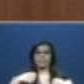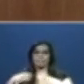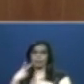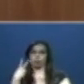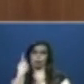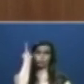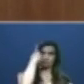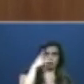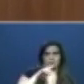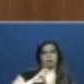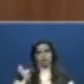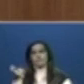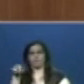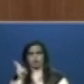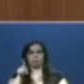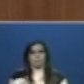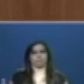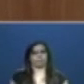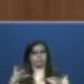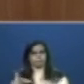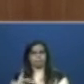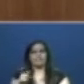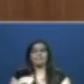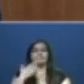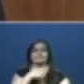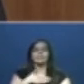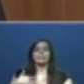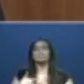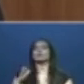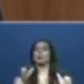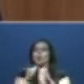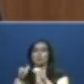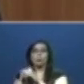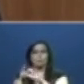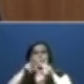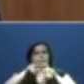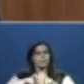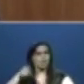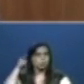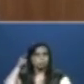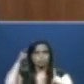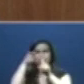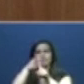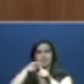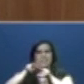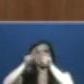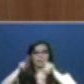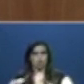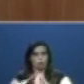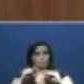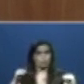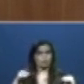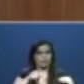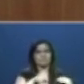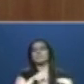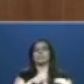Valladolid y está previsto potenciar a los grupos de investigación más competitivos de referencia internacional de nuestras universidades públicas a través de un programa